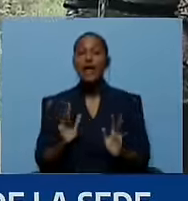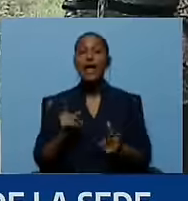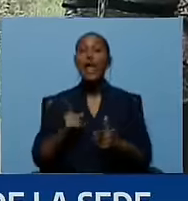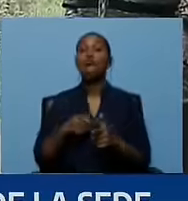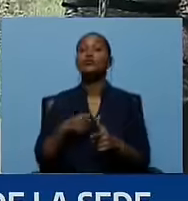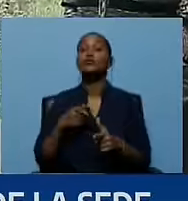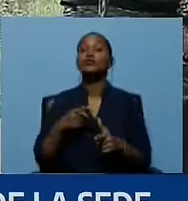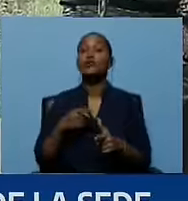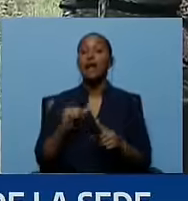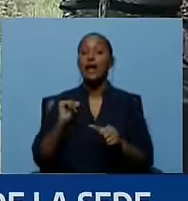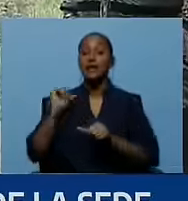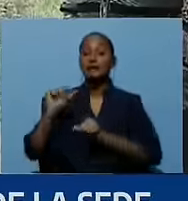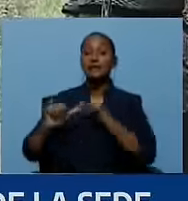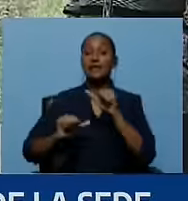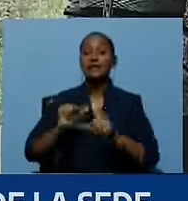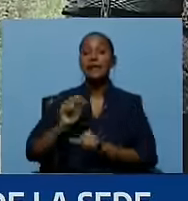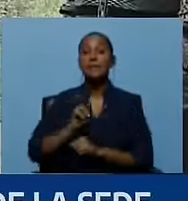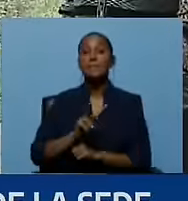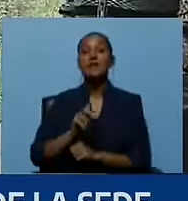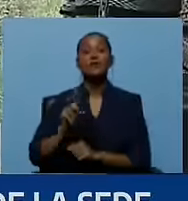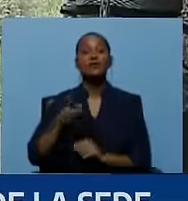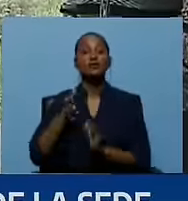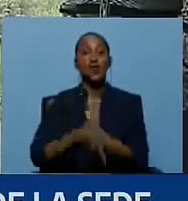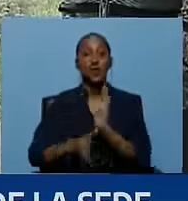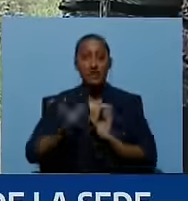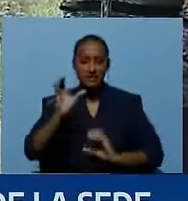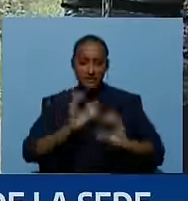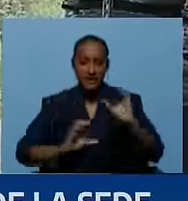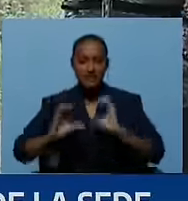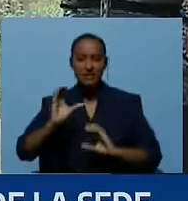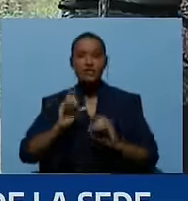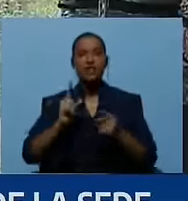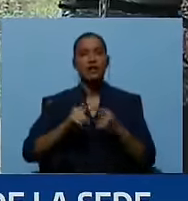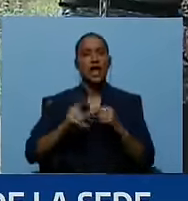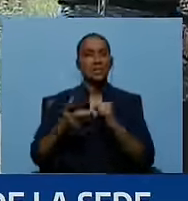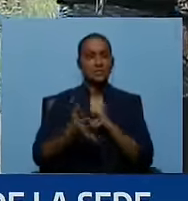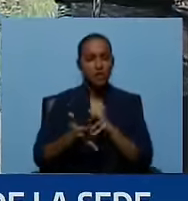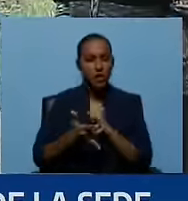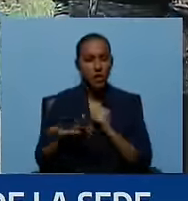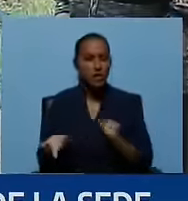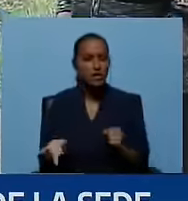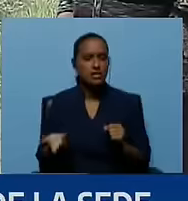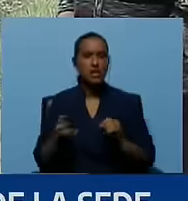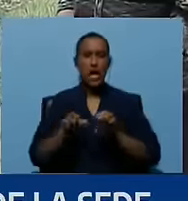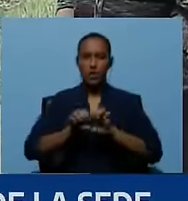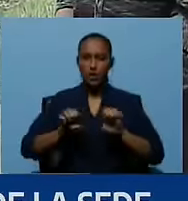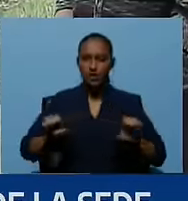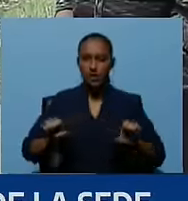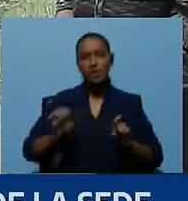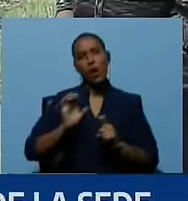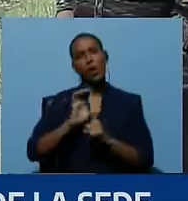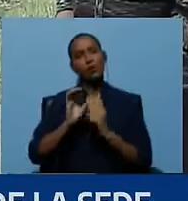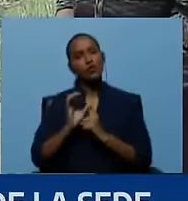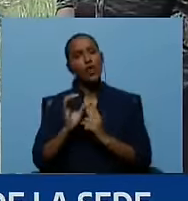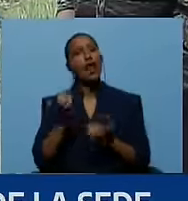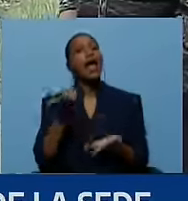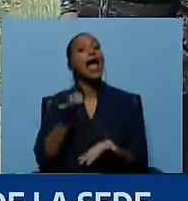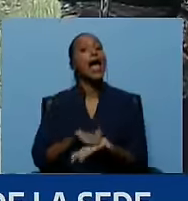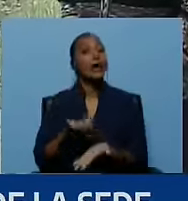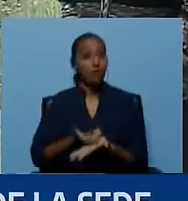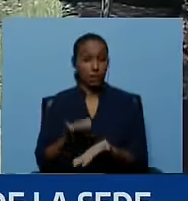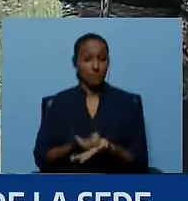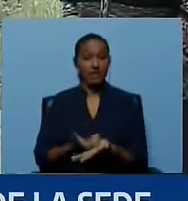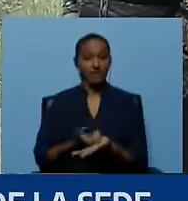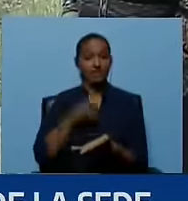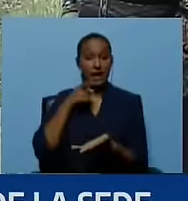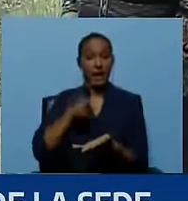es científica, tecnológica, educativa, cultural y económica. Esa es la independencia de hoy.